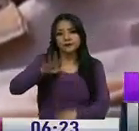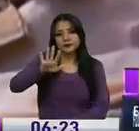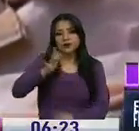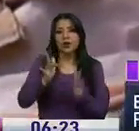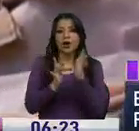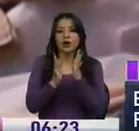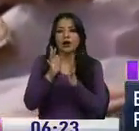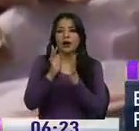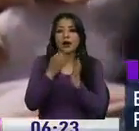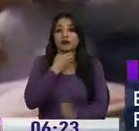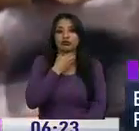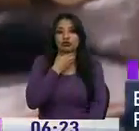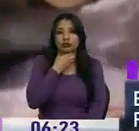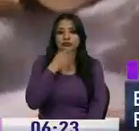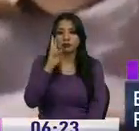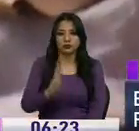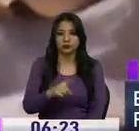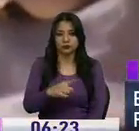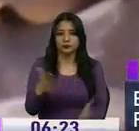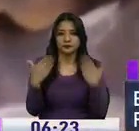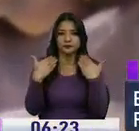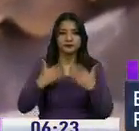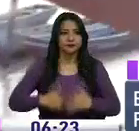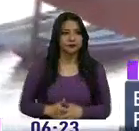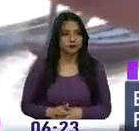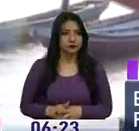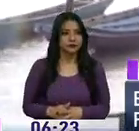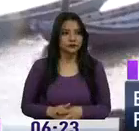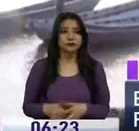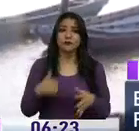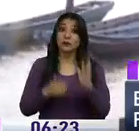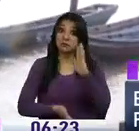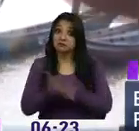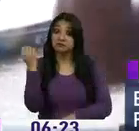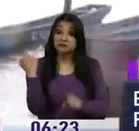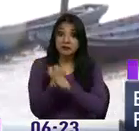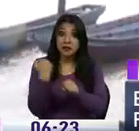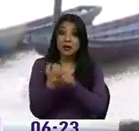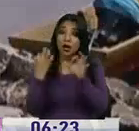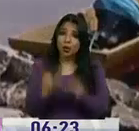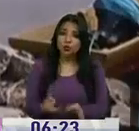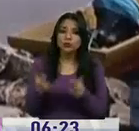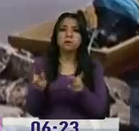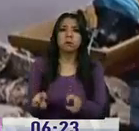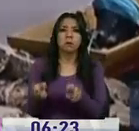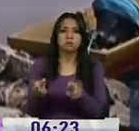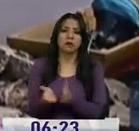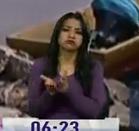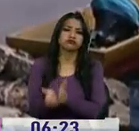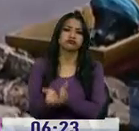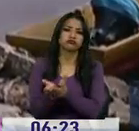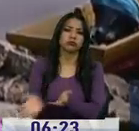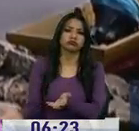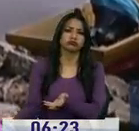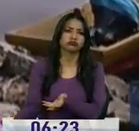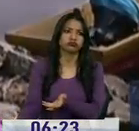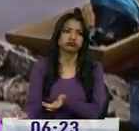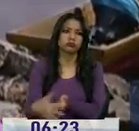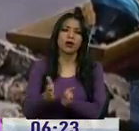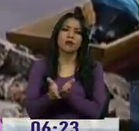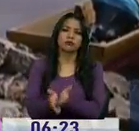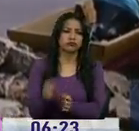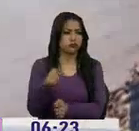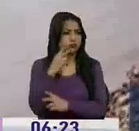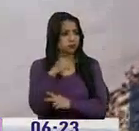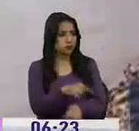en el sur de la urbe. Una canoa cangrejera que ya no iba a trabajar, iba para arriba, ya a dejar su canoa y como venía rodando el muertito, el ahogado, ya